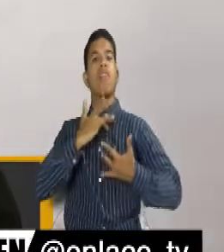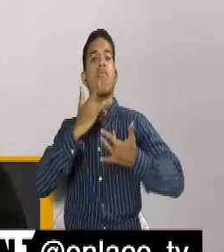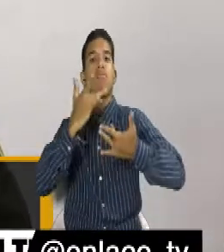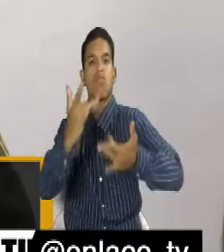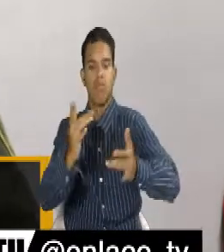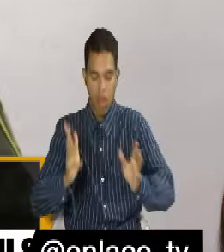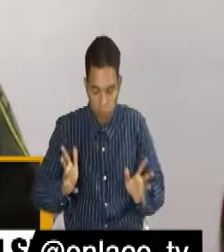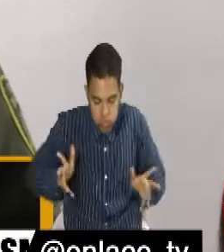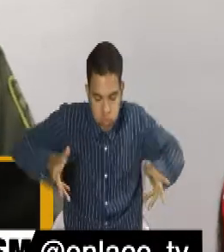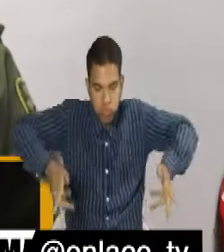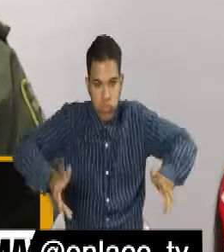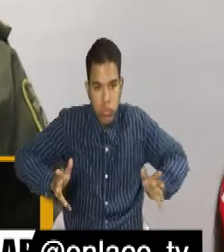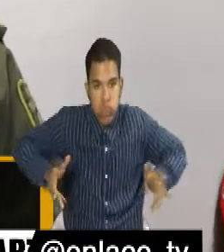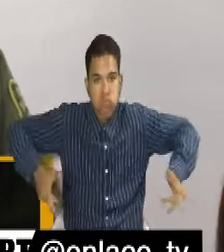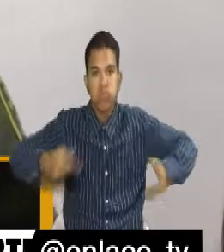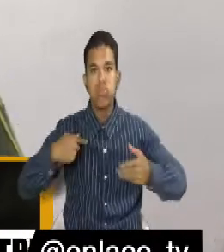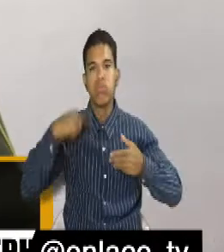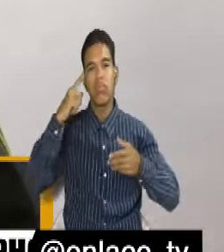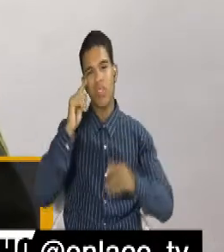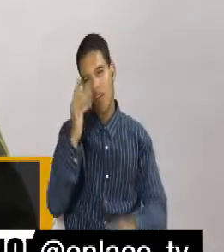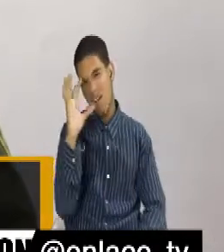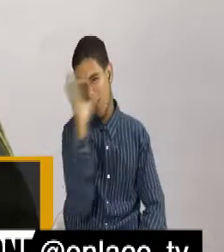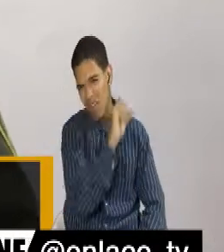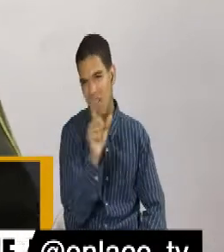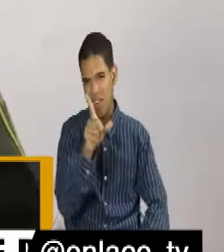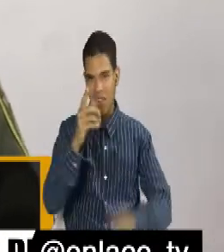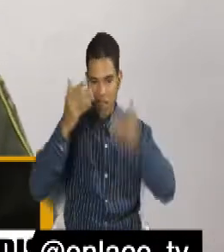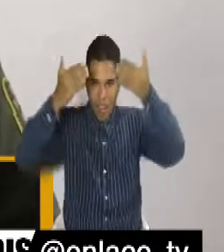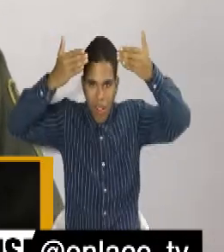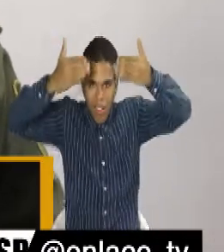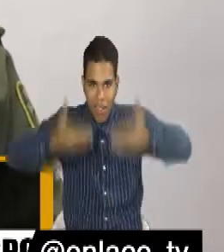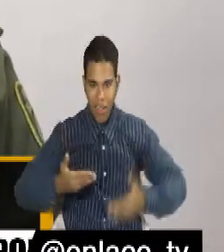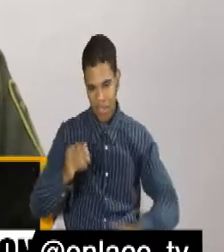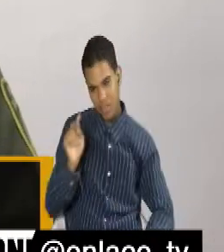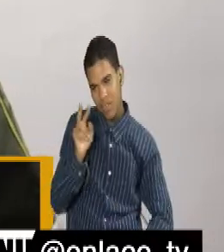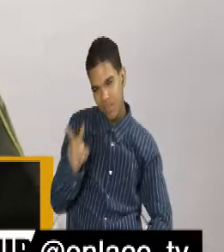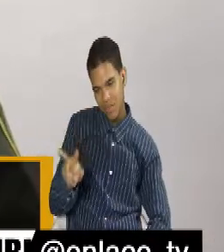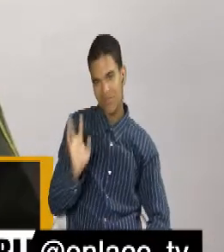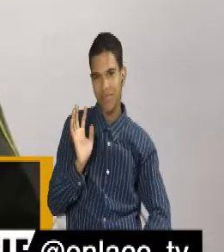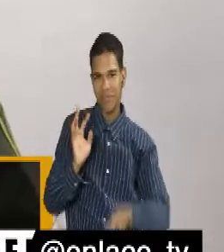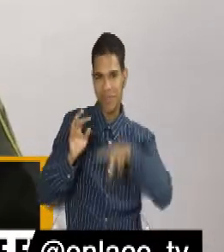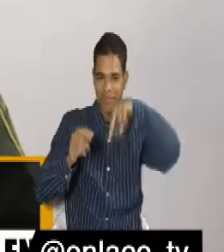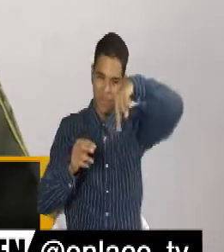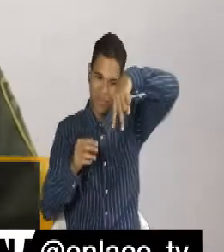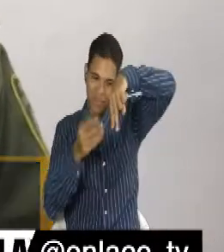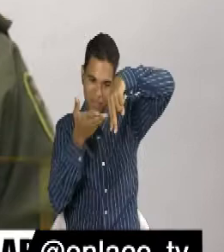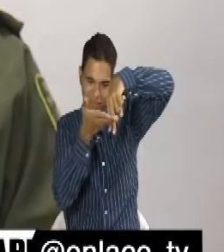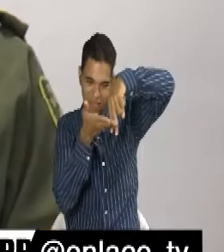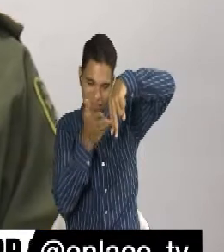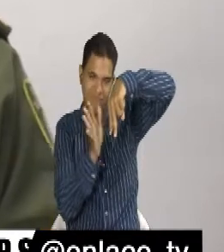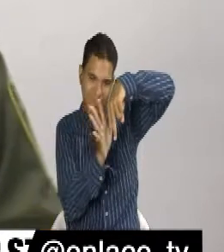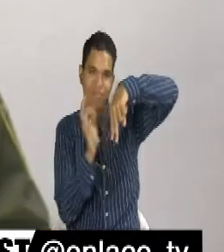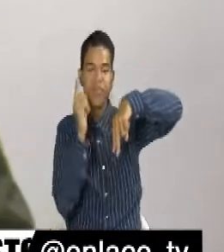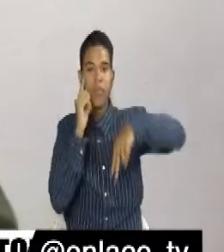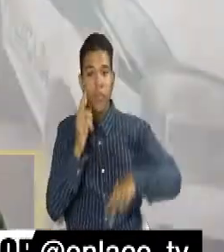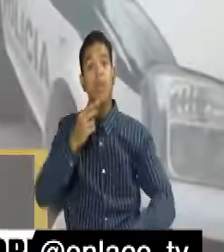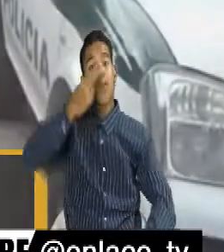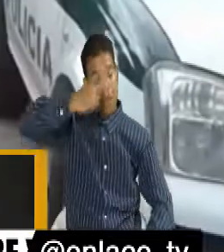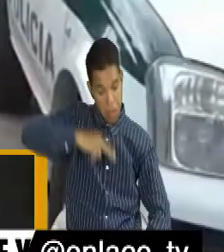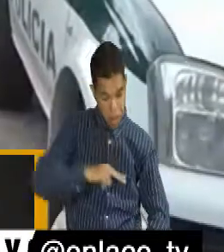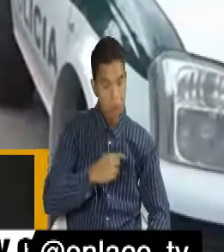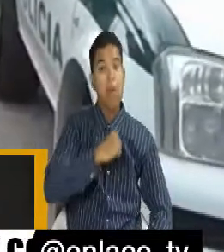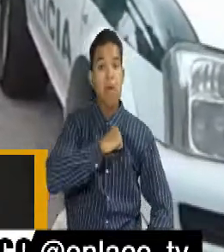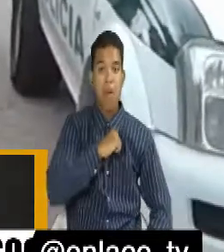un señor que tiene una discapacidad en sus piernas, cabeza de familia, tiene tres